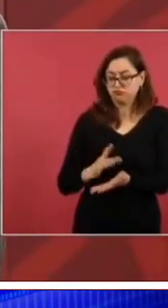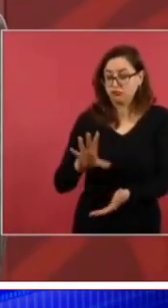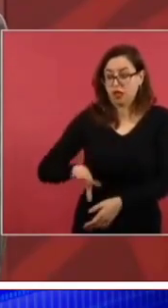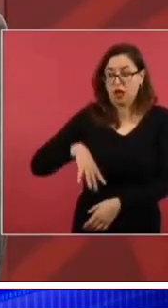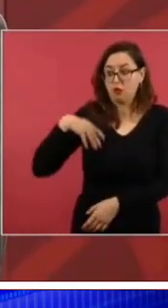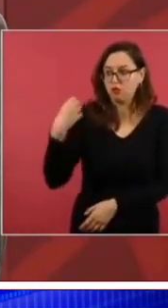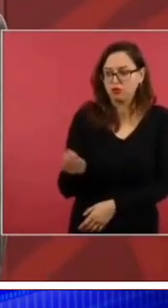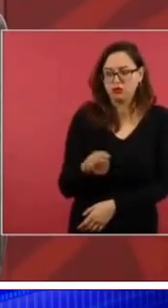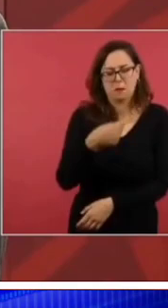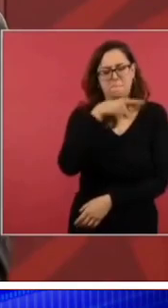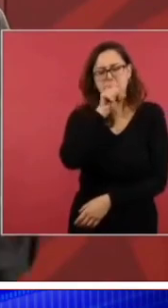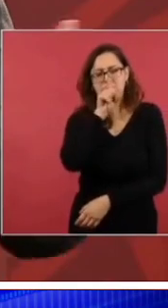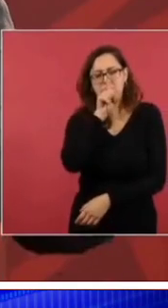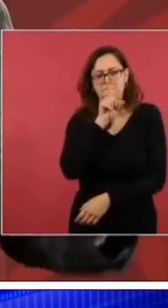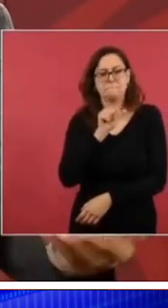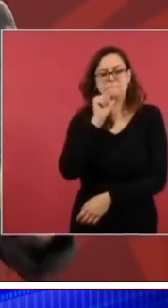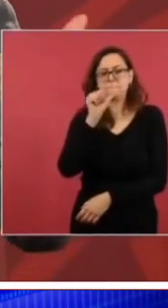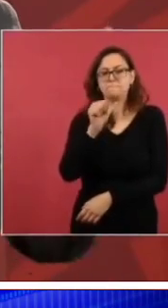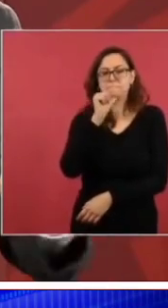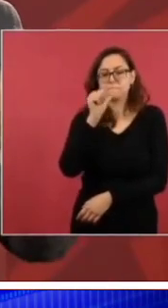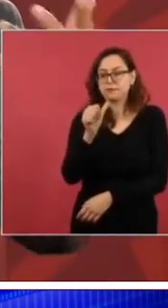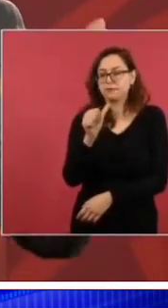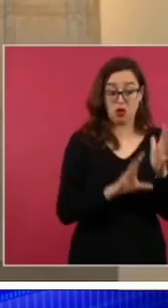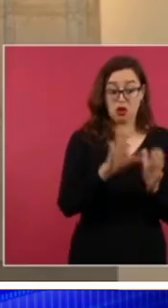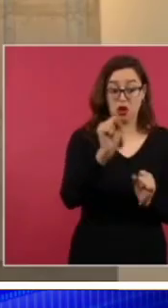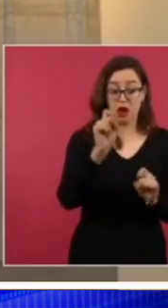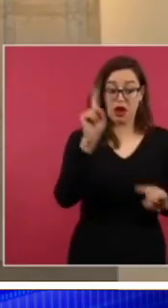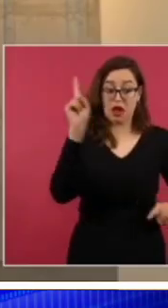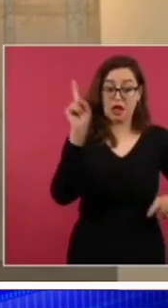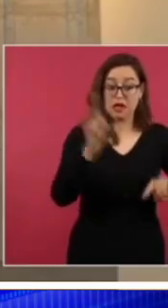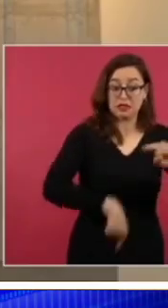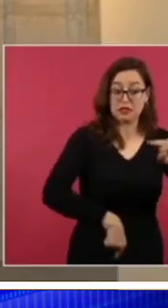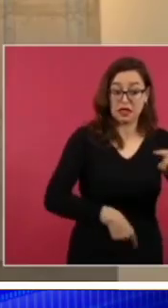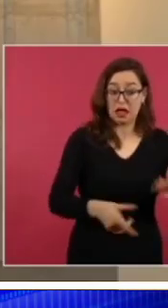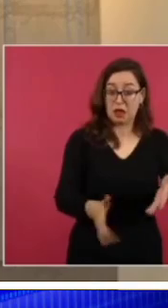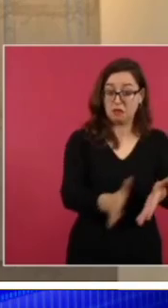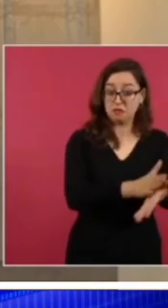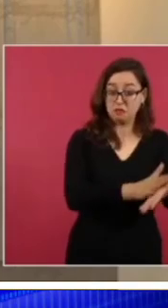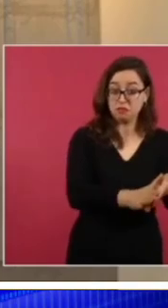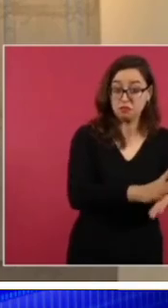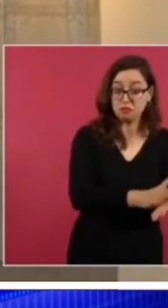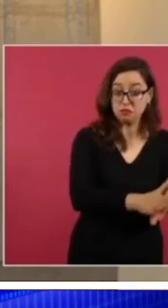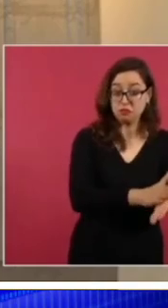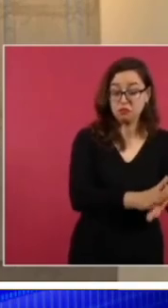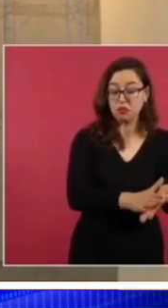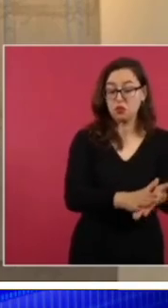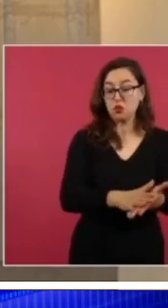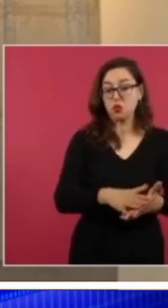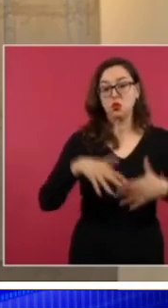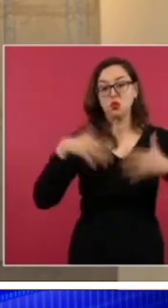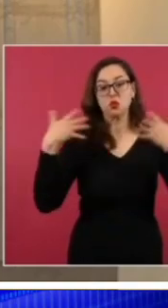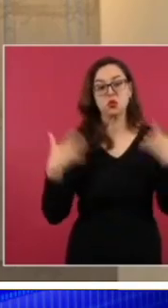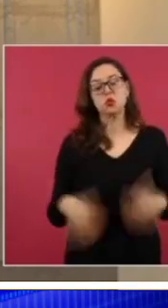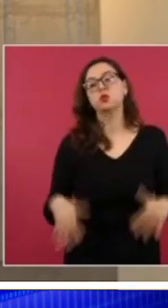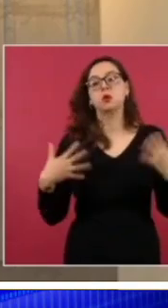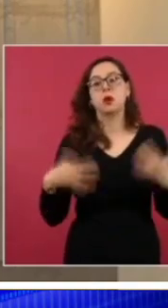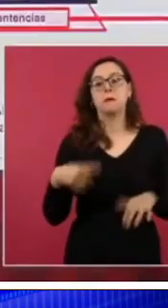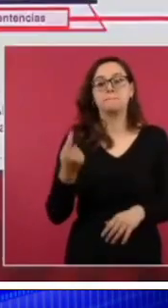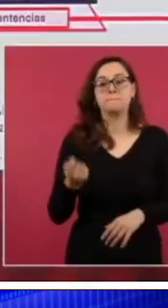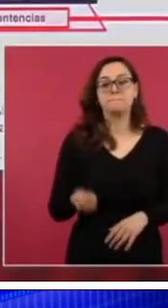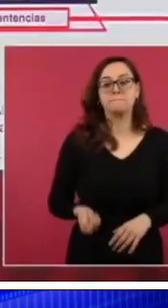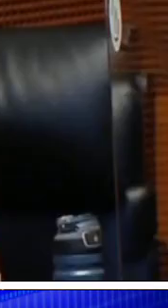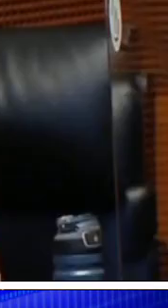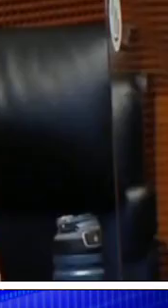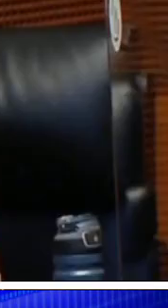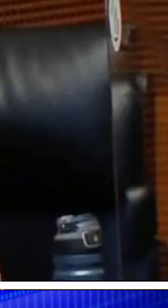que venimos hablando justamente ahí del propio ricardo monreal y es que bueno también hay más decisiones además de esta de la